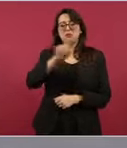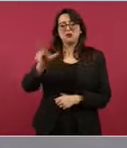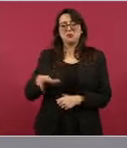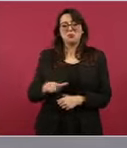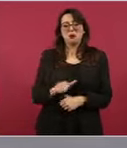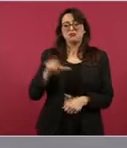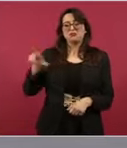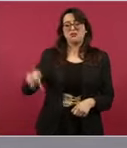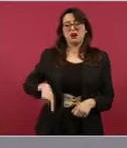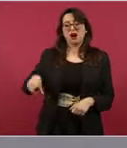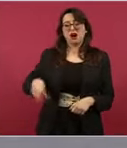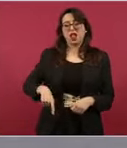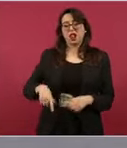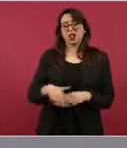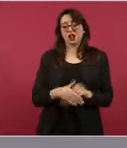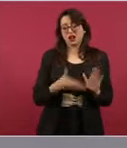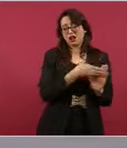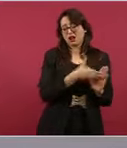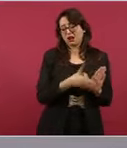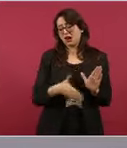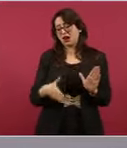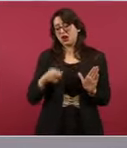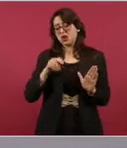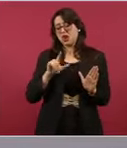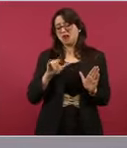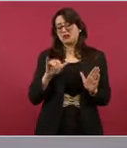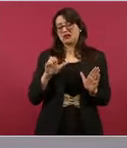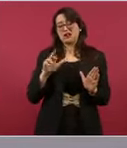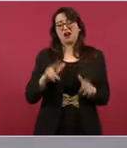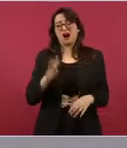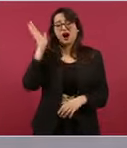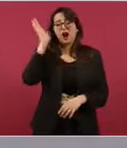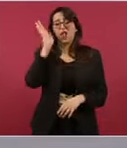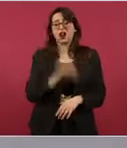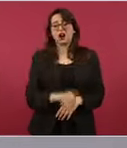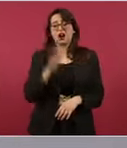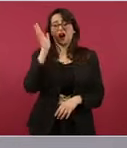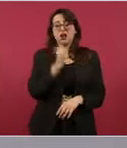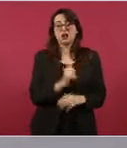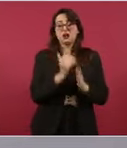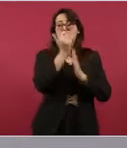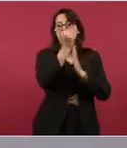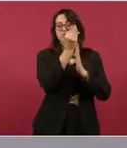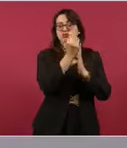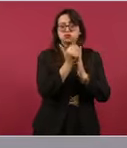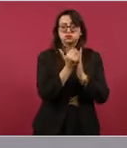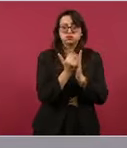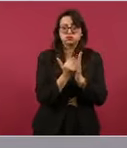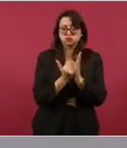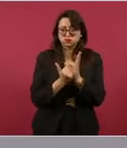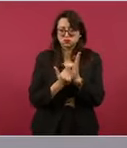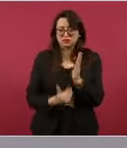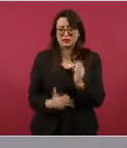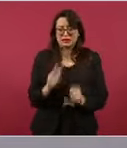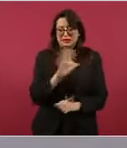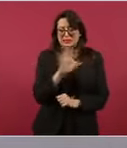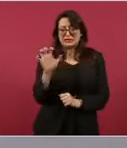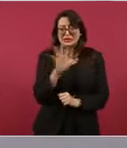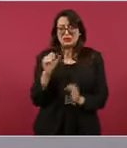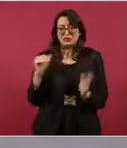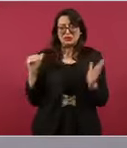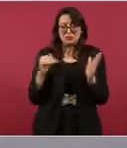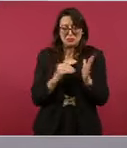refinerías durante la etapa neoliberal, el proceso se redujo a 500.000 barriles. Eso trajo como